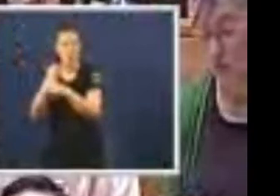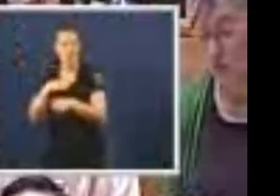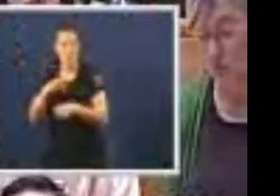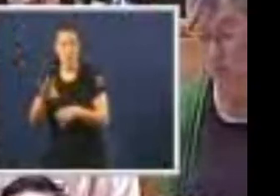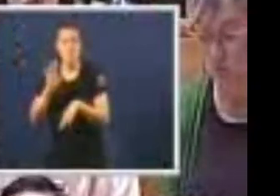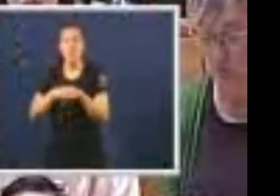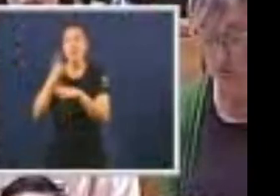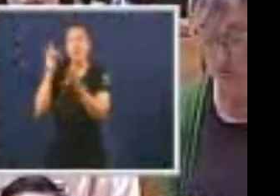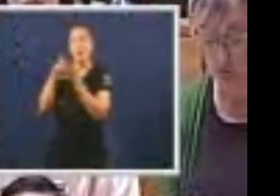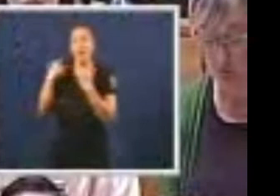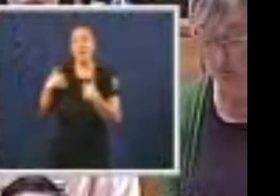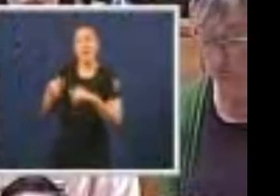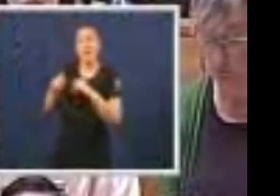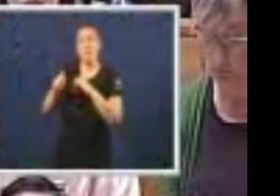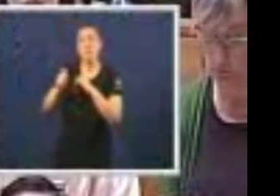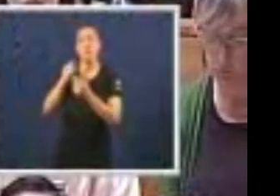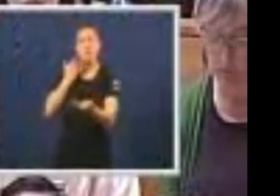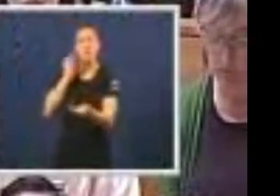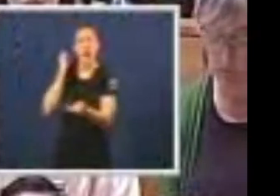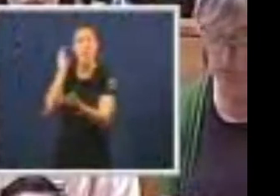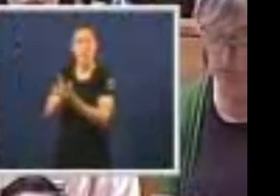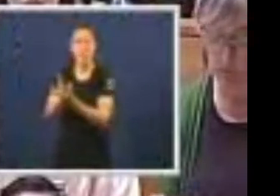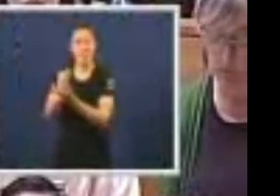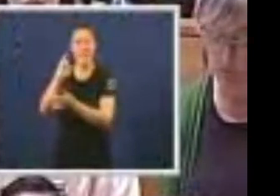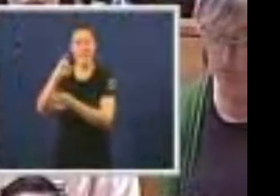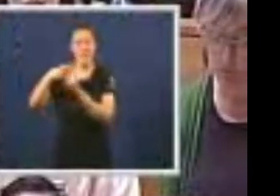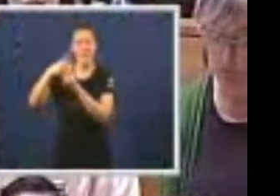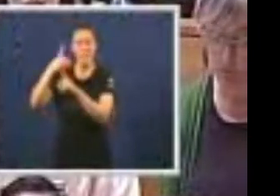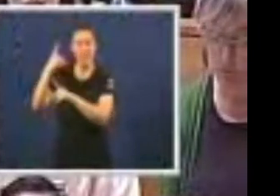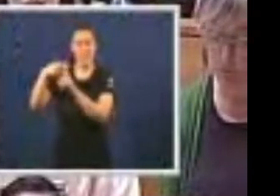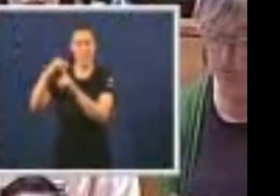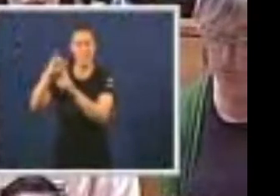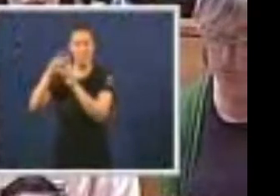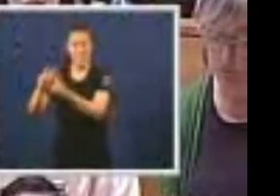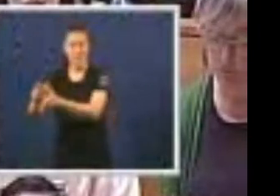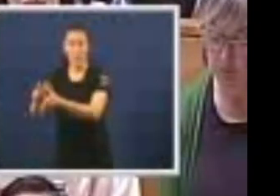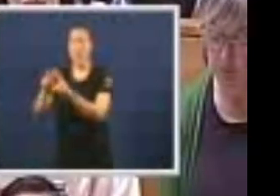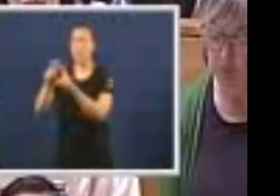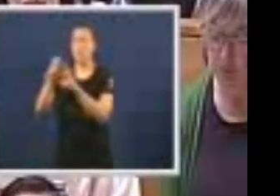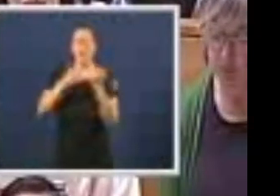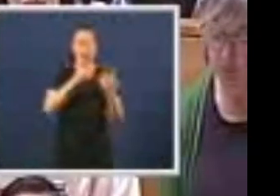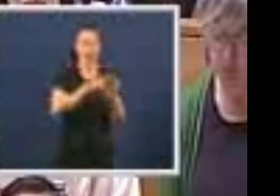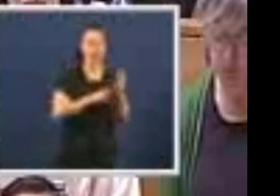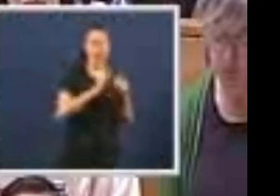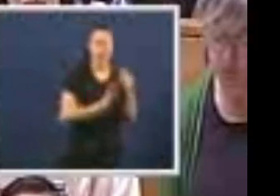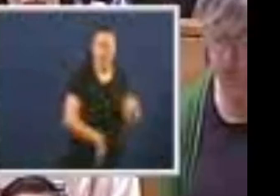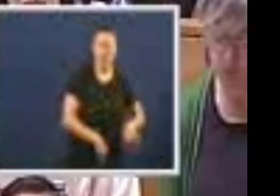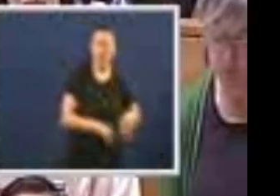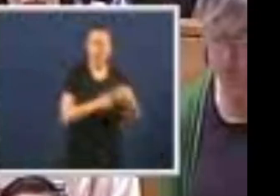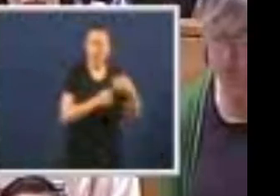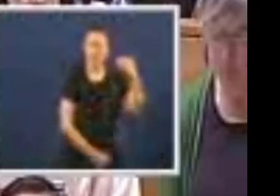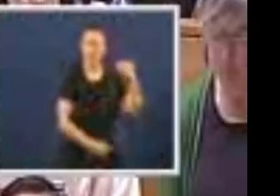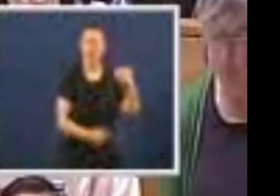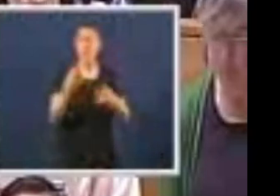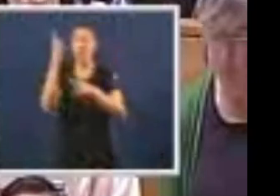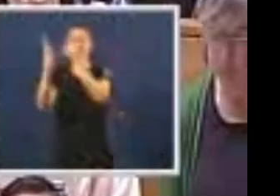aposta estratégica por aí máis D máis I, mentres vostede nos situou no vagón de cola. E por último, señor Feijóo, porque en Euskadi